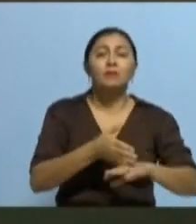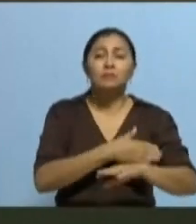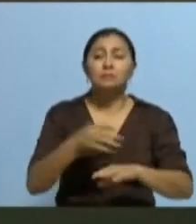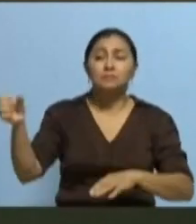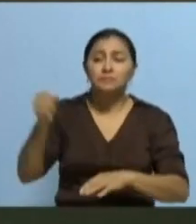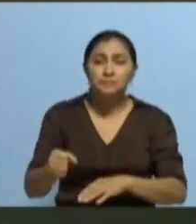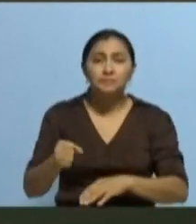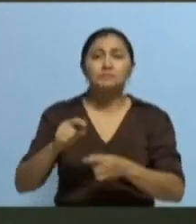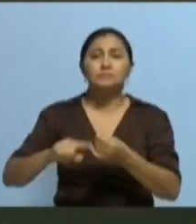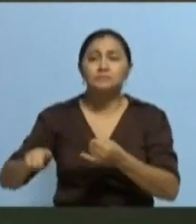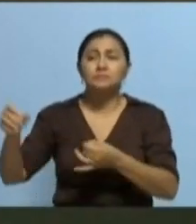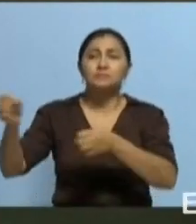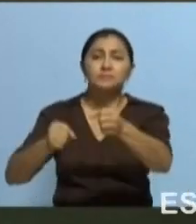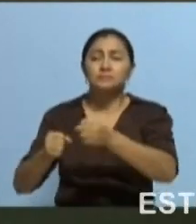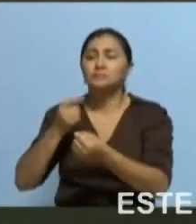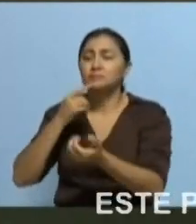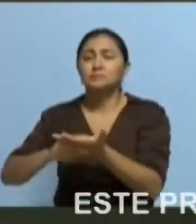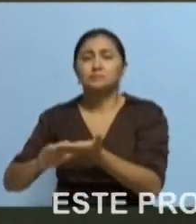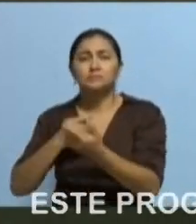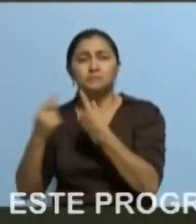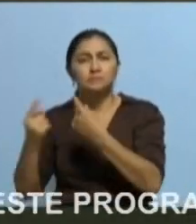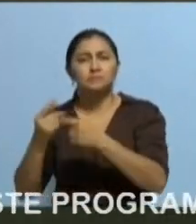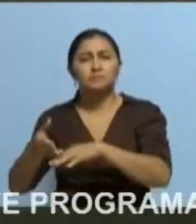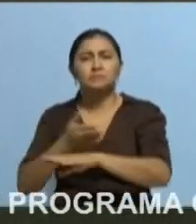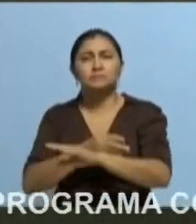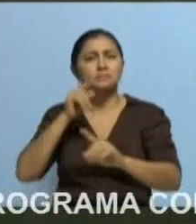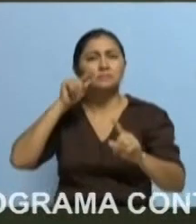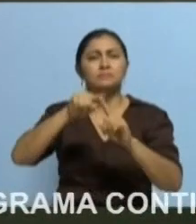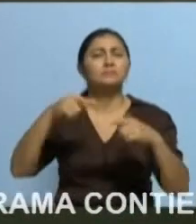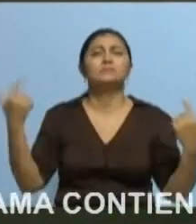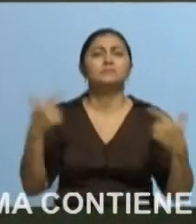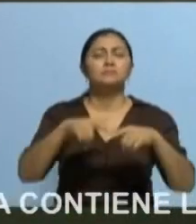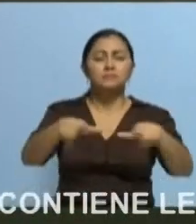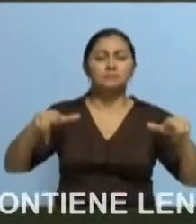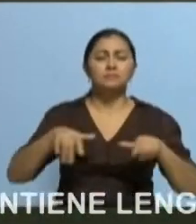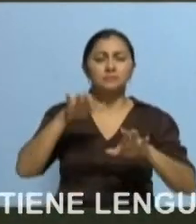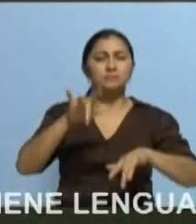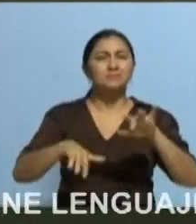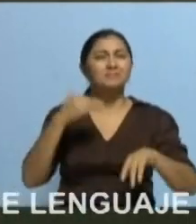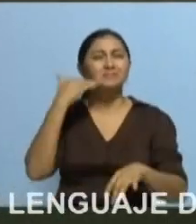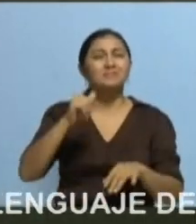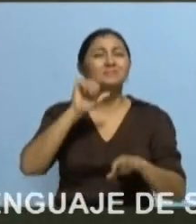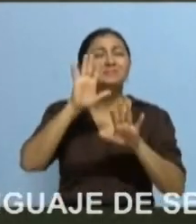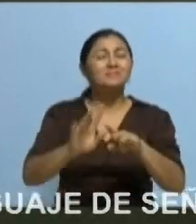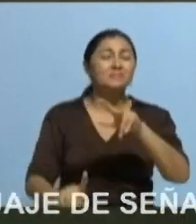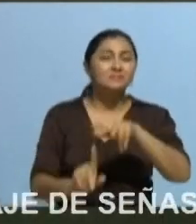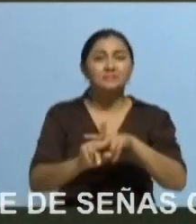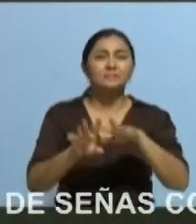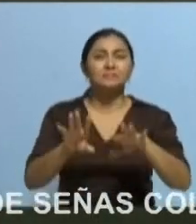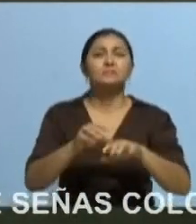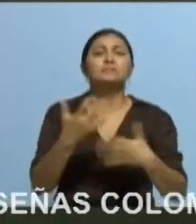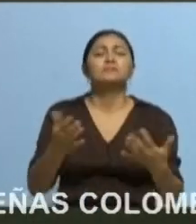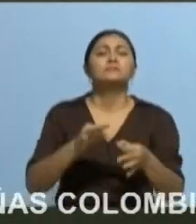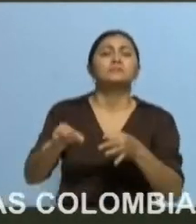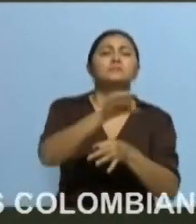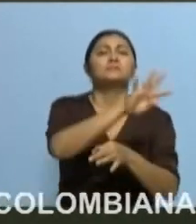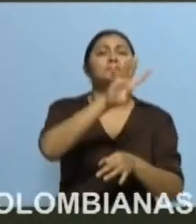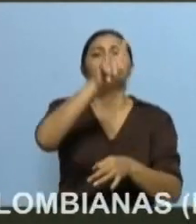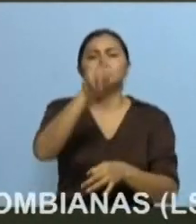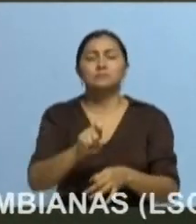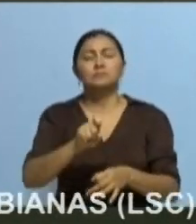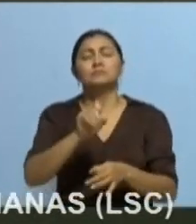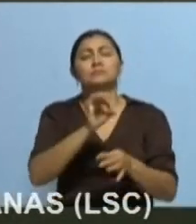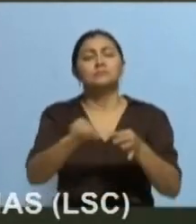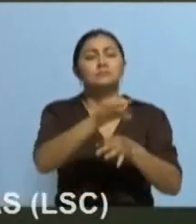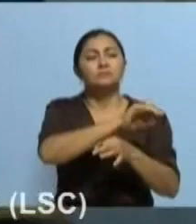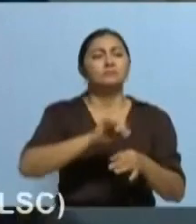manifestado que la idea es crear una oficina de la mujer en los 46 municipios del departamento de Bolívar. Veamos el